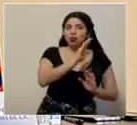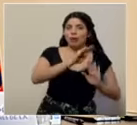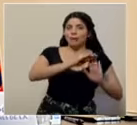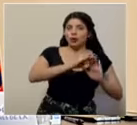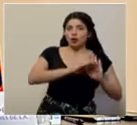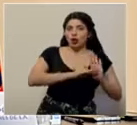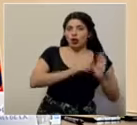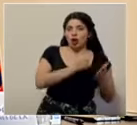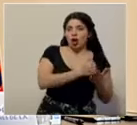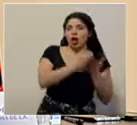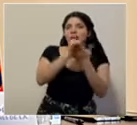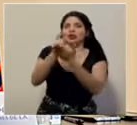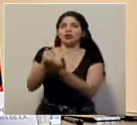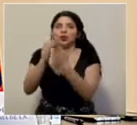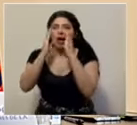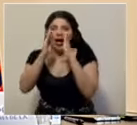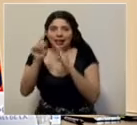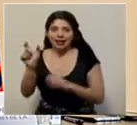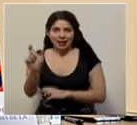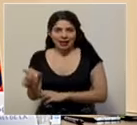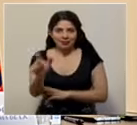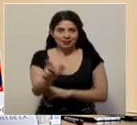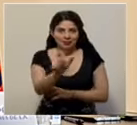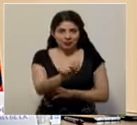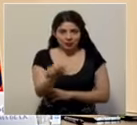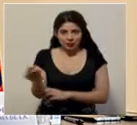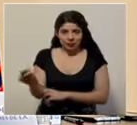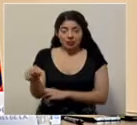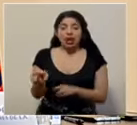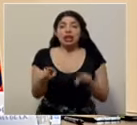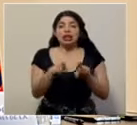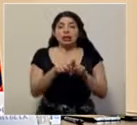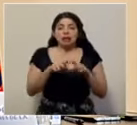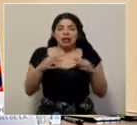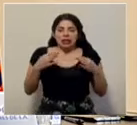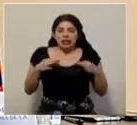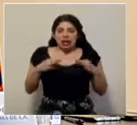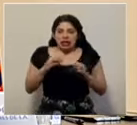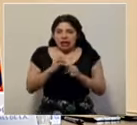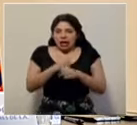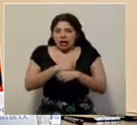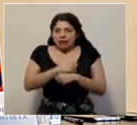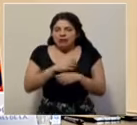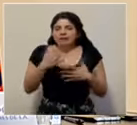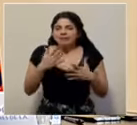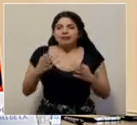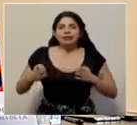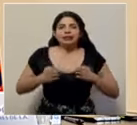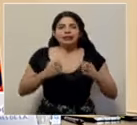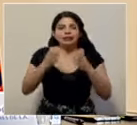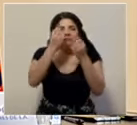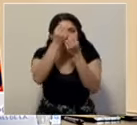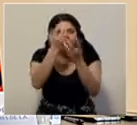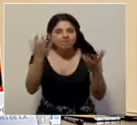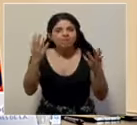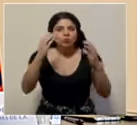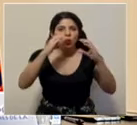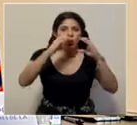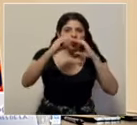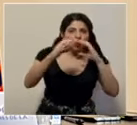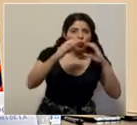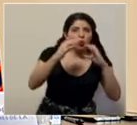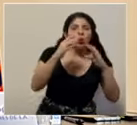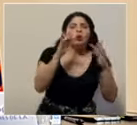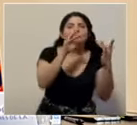va a atender esta población. Y vamos a tratar de desarrollar una estrategia de información y de comunicación hacia